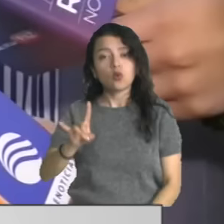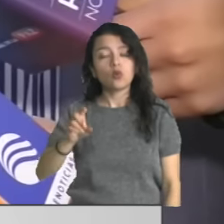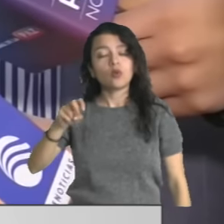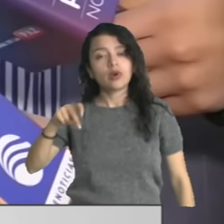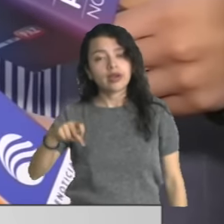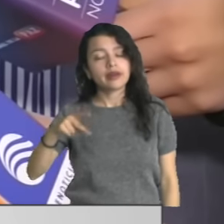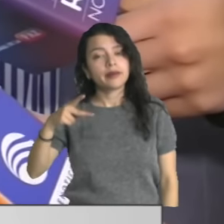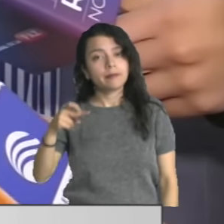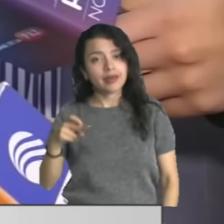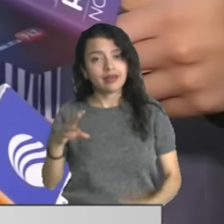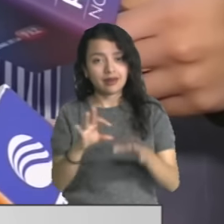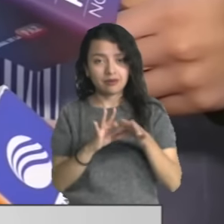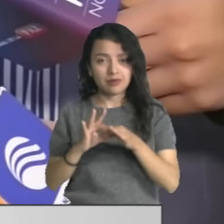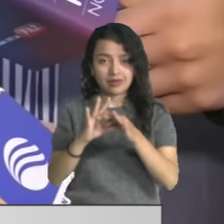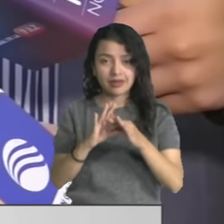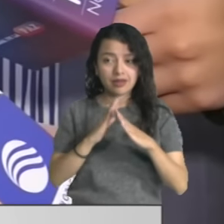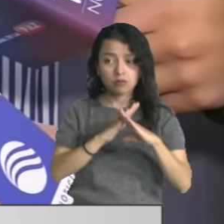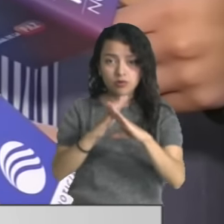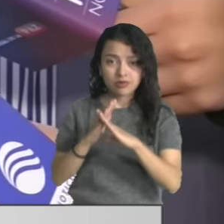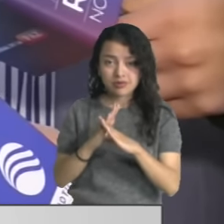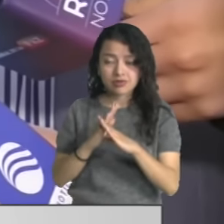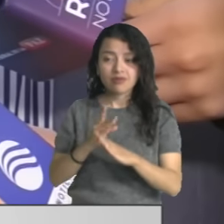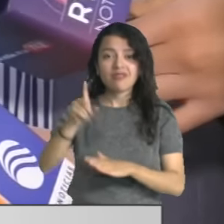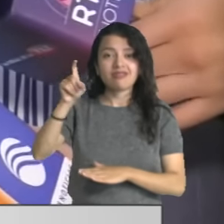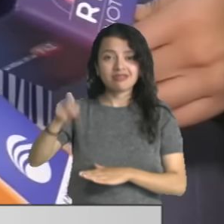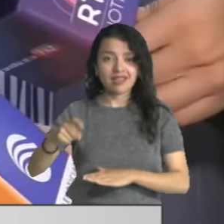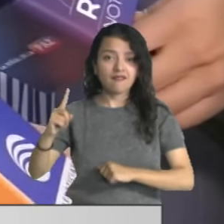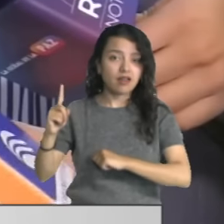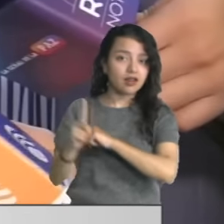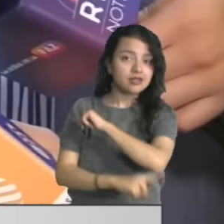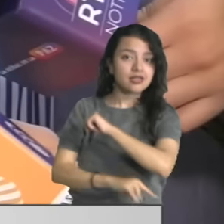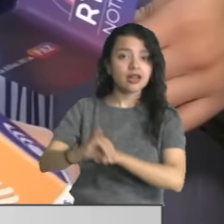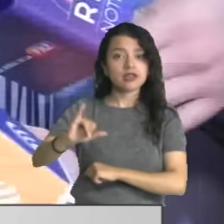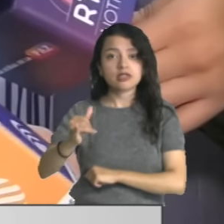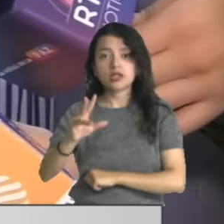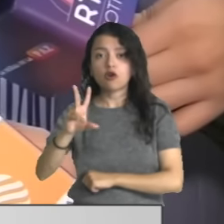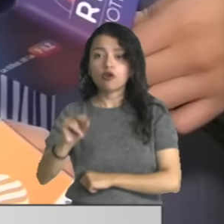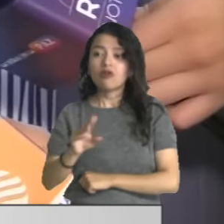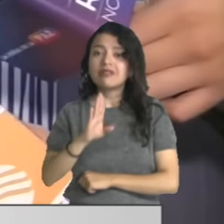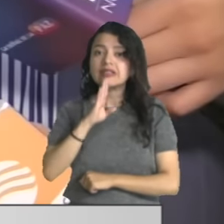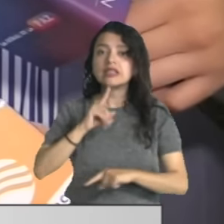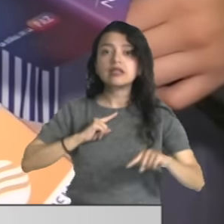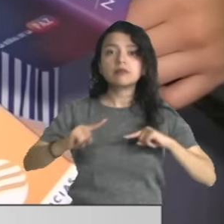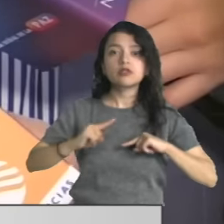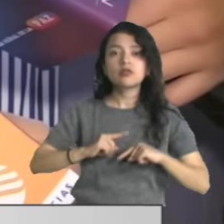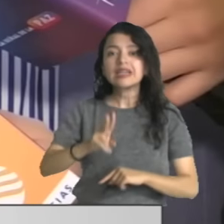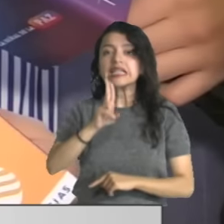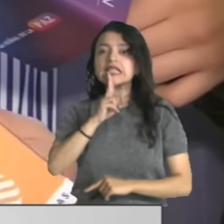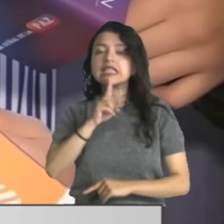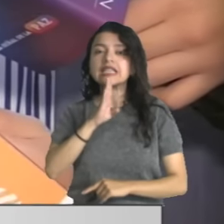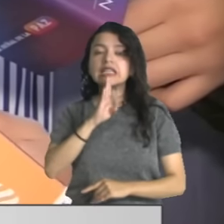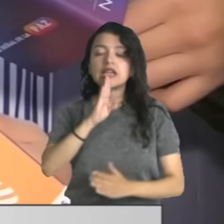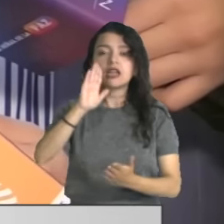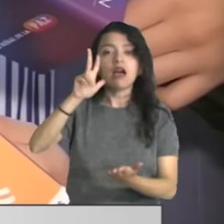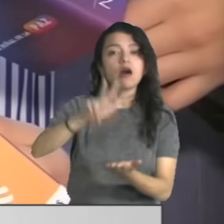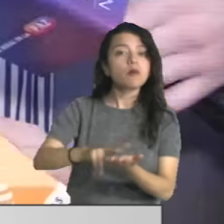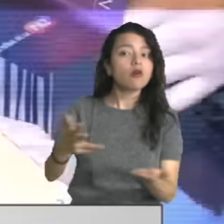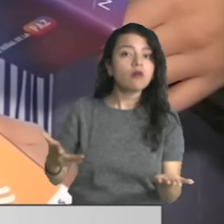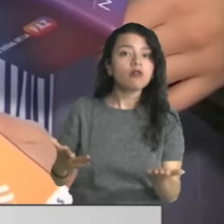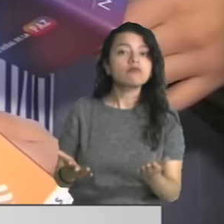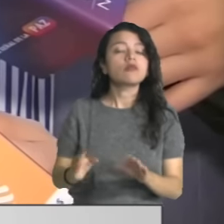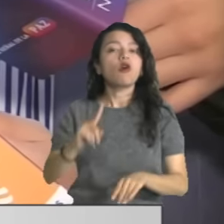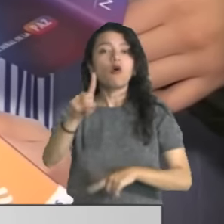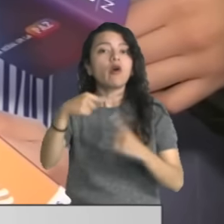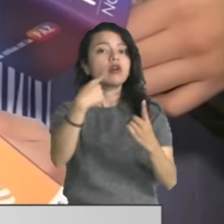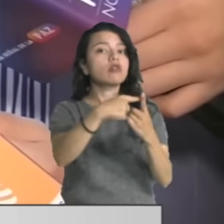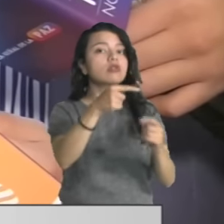policía la que finalmente establezcan responsabilidades individuales frente a cada uno de los